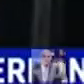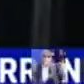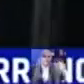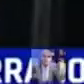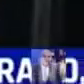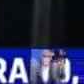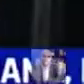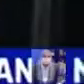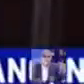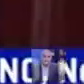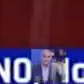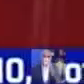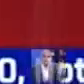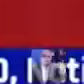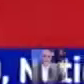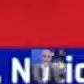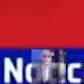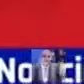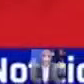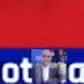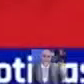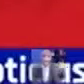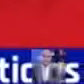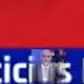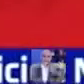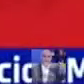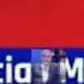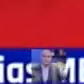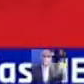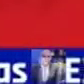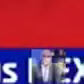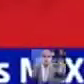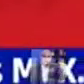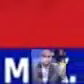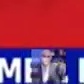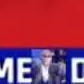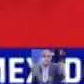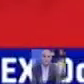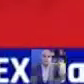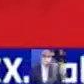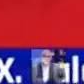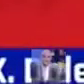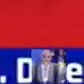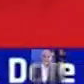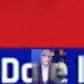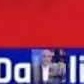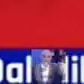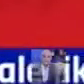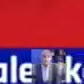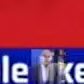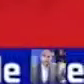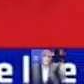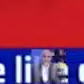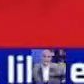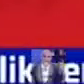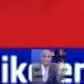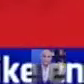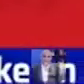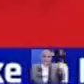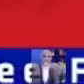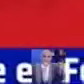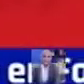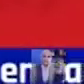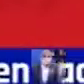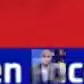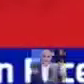protector de sus amigos o de sus excompañeros de gabinete. Prefirió exhibirse así